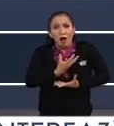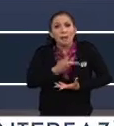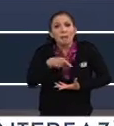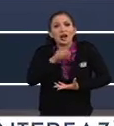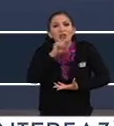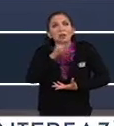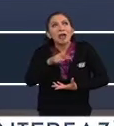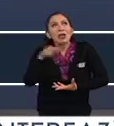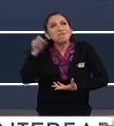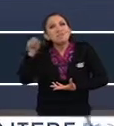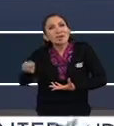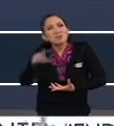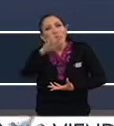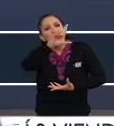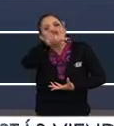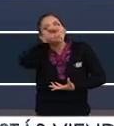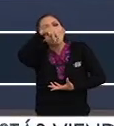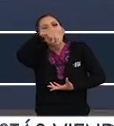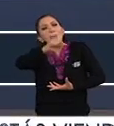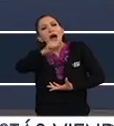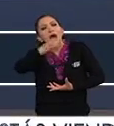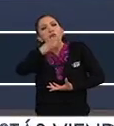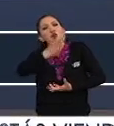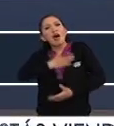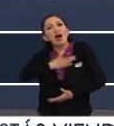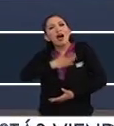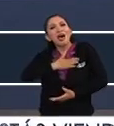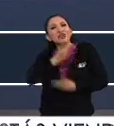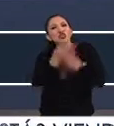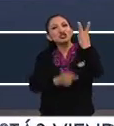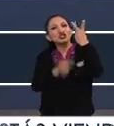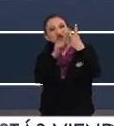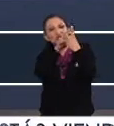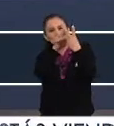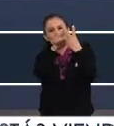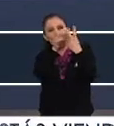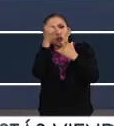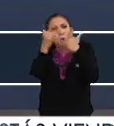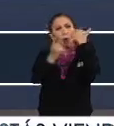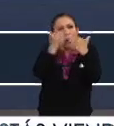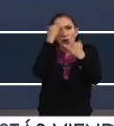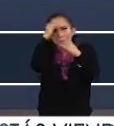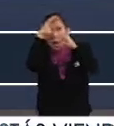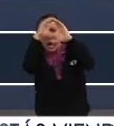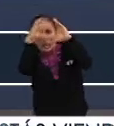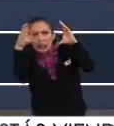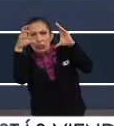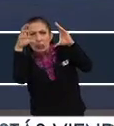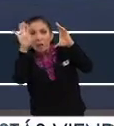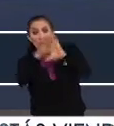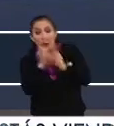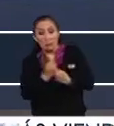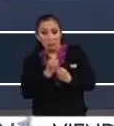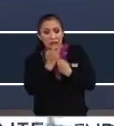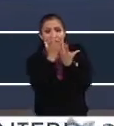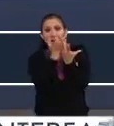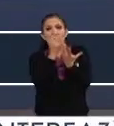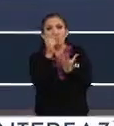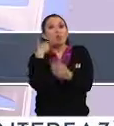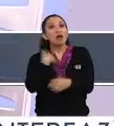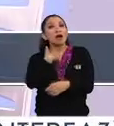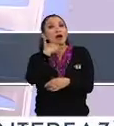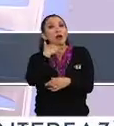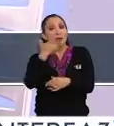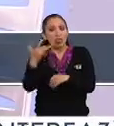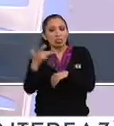pero también nos llama, nos dice cosas. Y me dice, pues es eso, es un juego, es una imagen. Porque la poesía, dice, no nos damos cuenta,